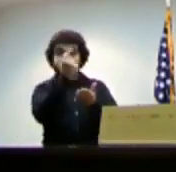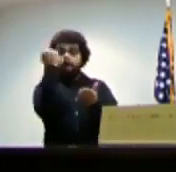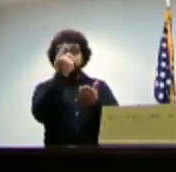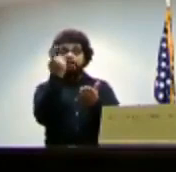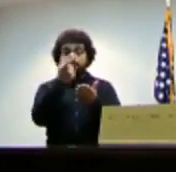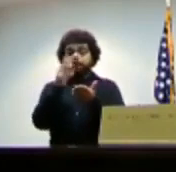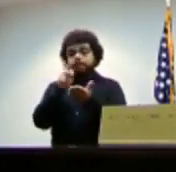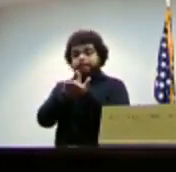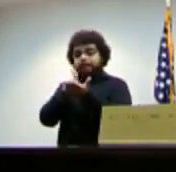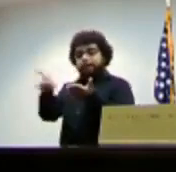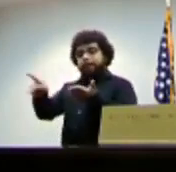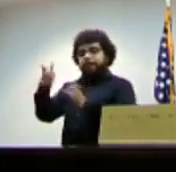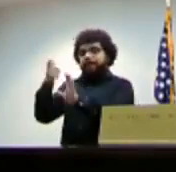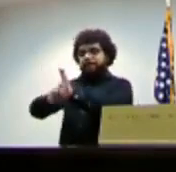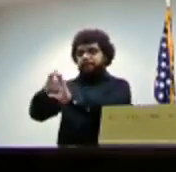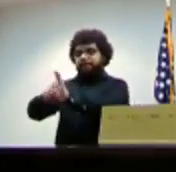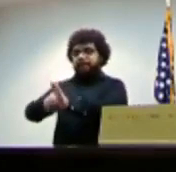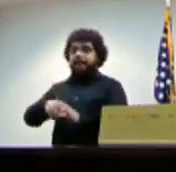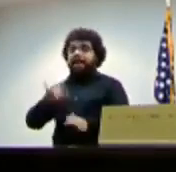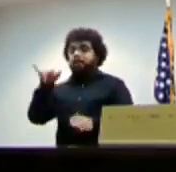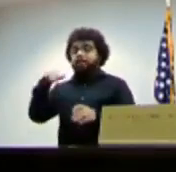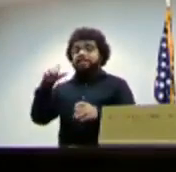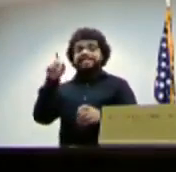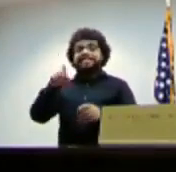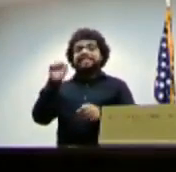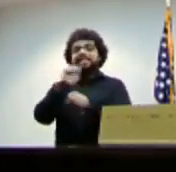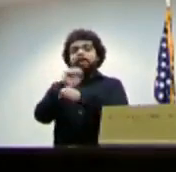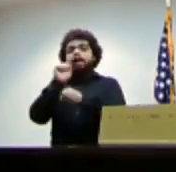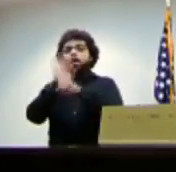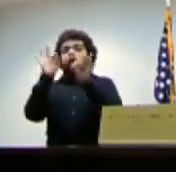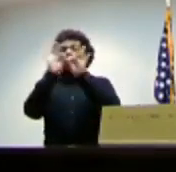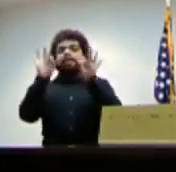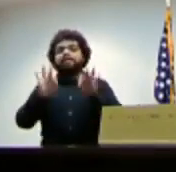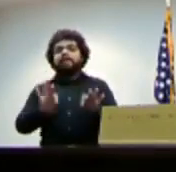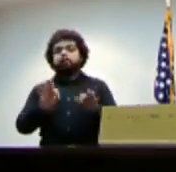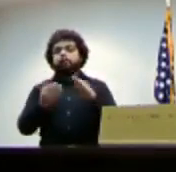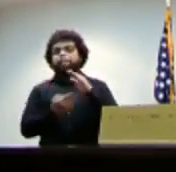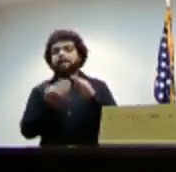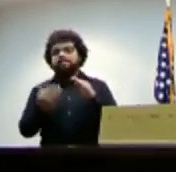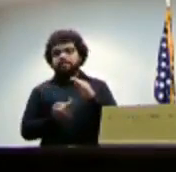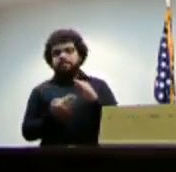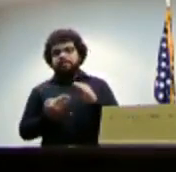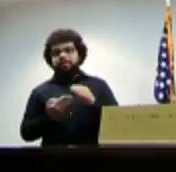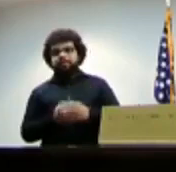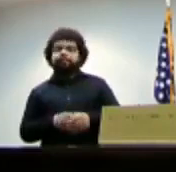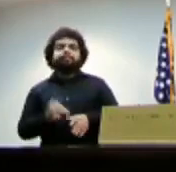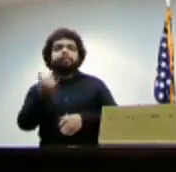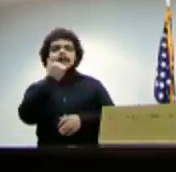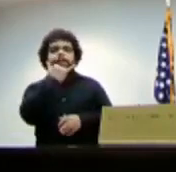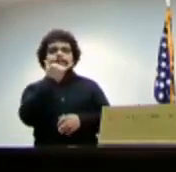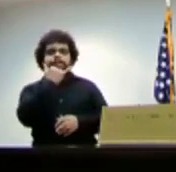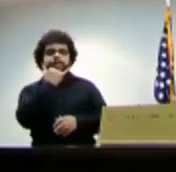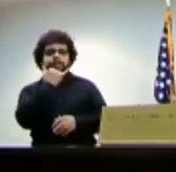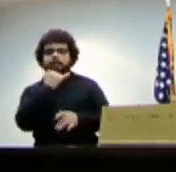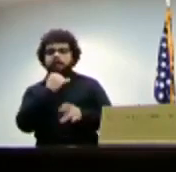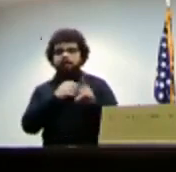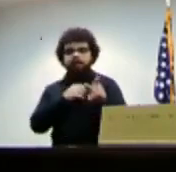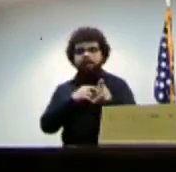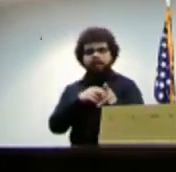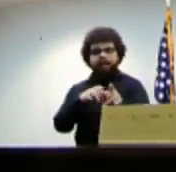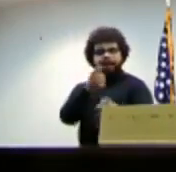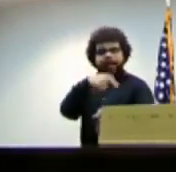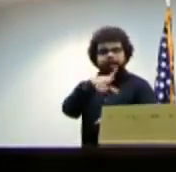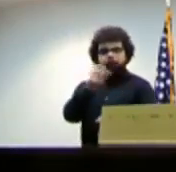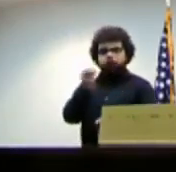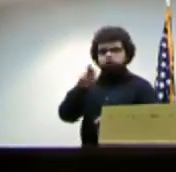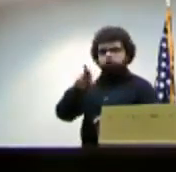trabajar con la tarifa básica. ¿Ok? Entonces, ¿qué sucede? Cuando ocurren eventos, ellos... ¿Qué generación? Porque el